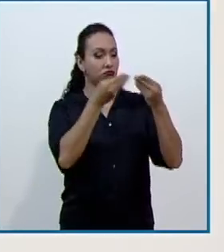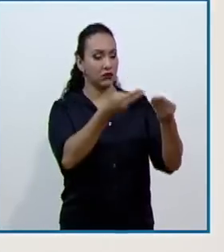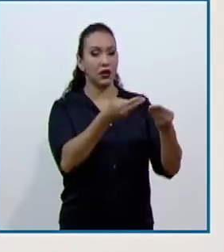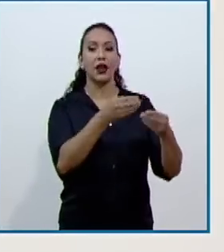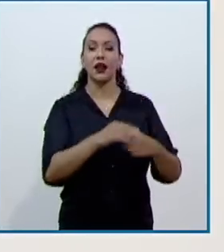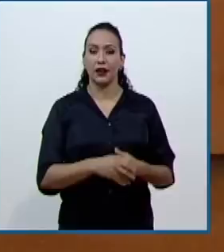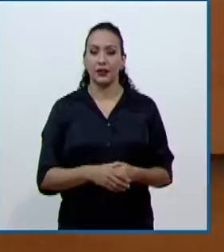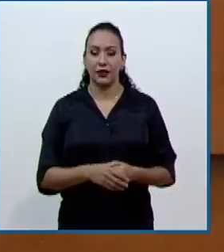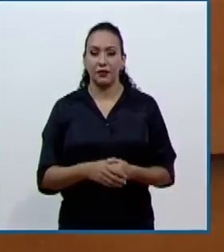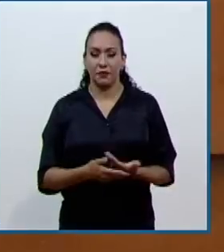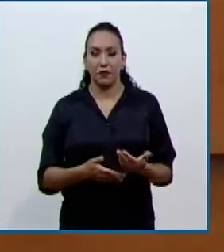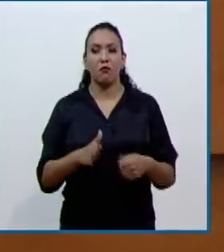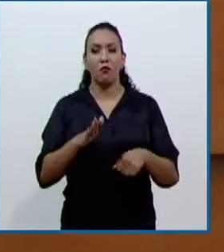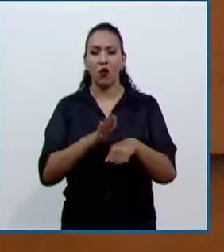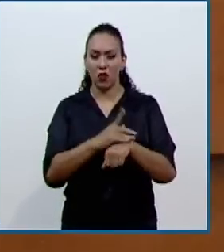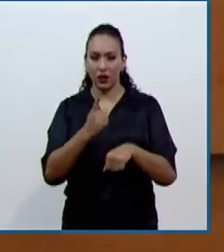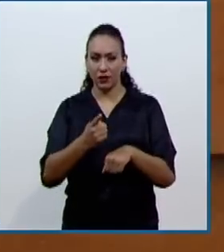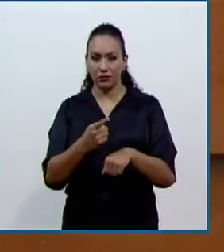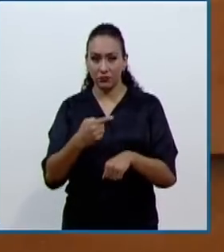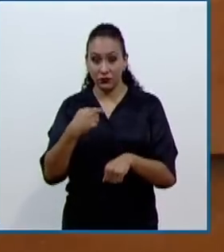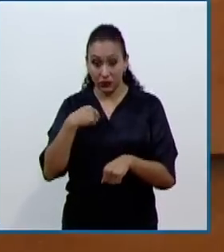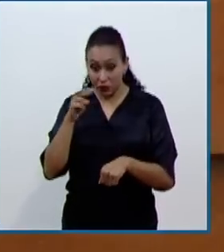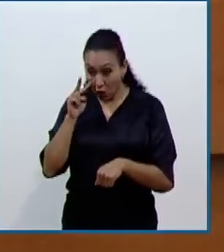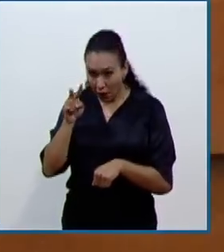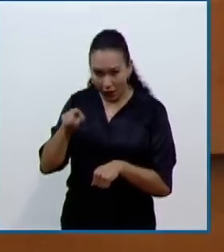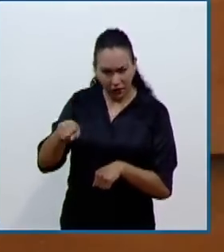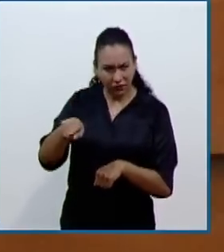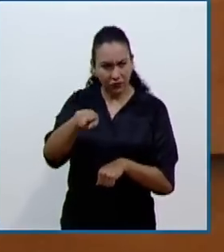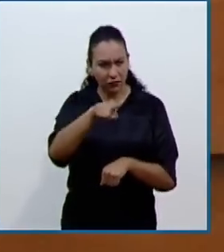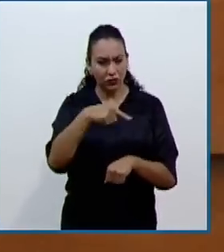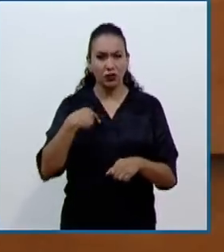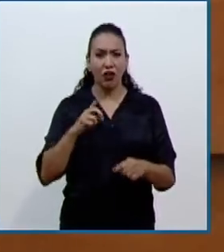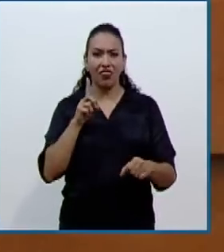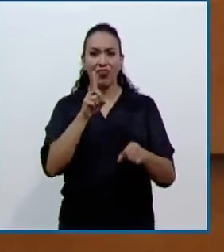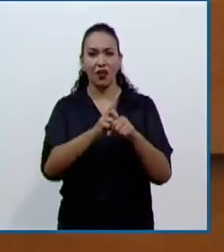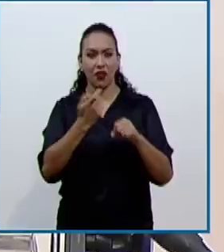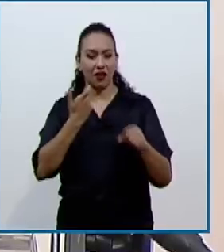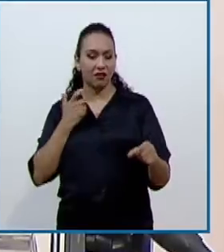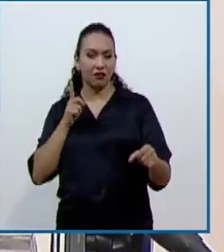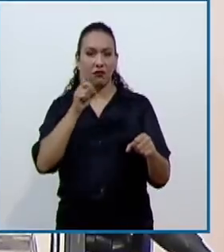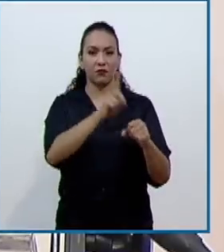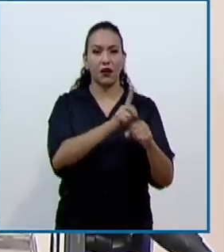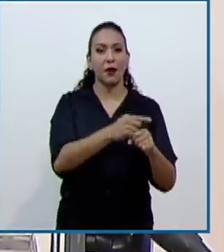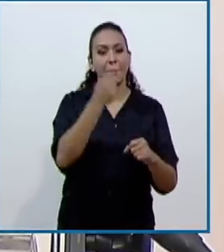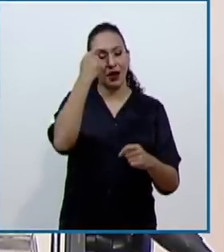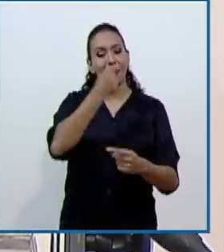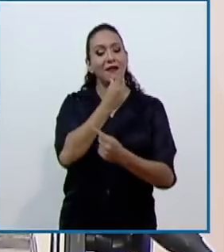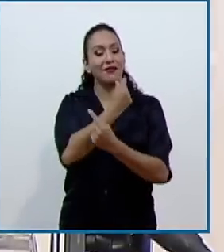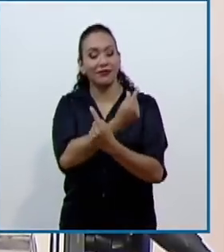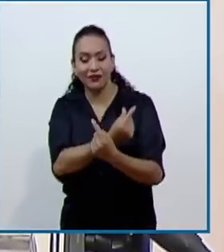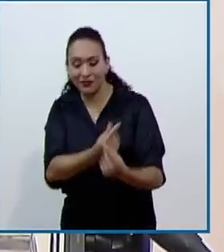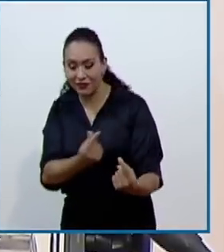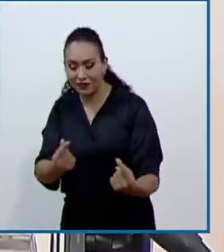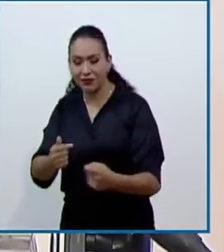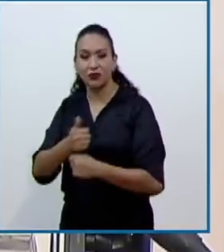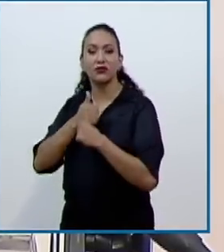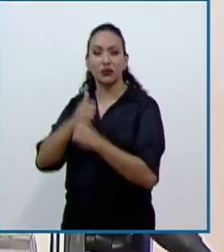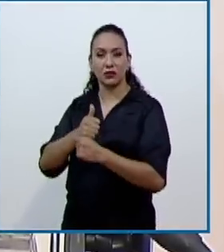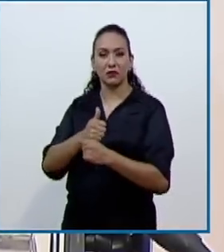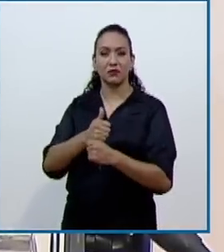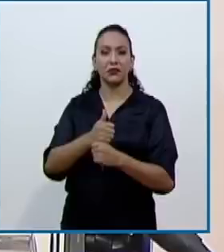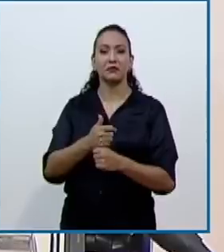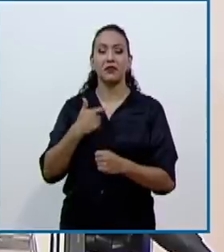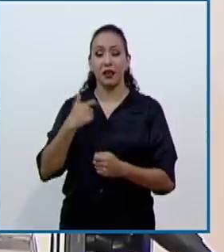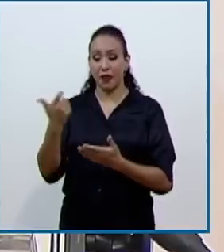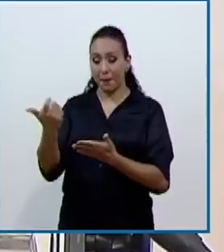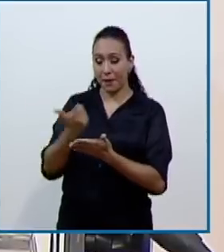que antes o después no logro cristalizar una forma de donarlo íntegramente a niños y niñas en situación de vulnerabilidad.